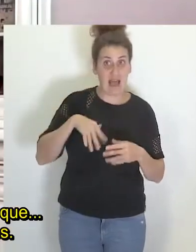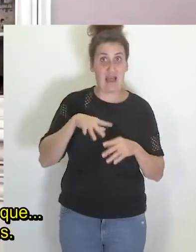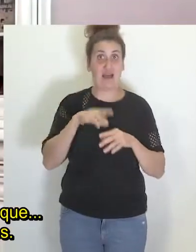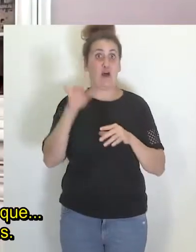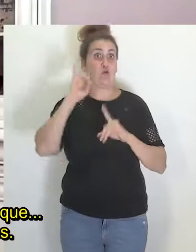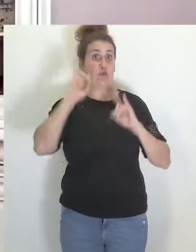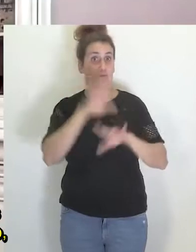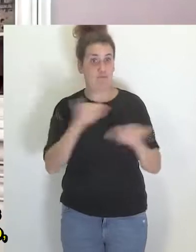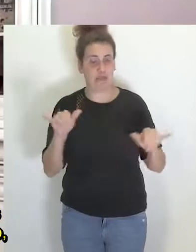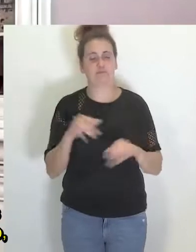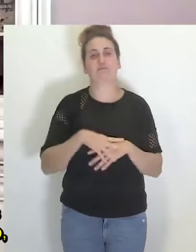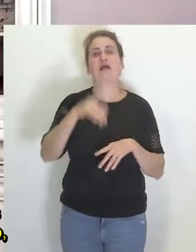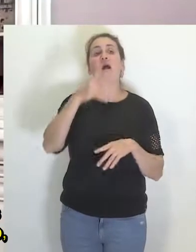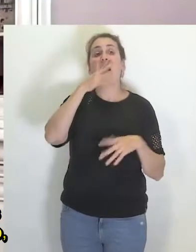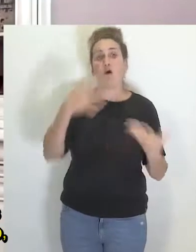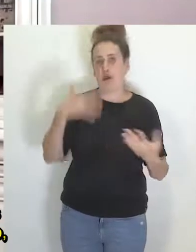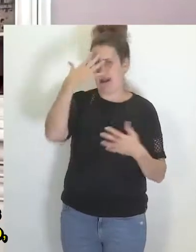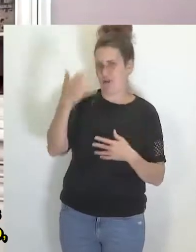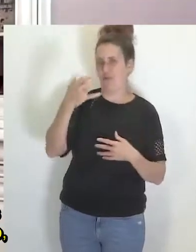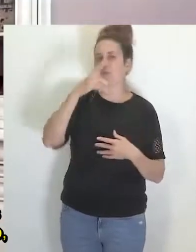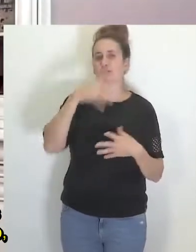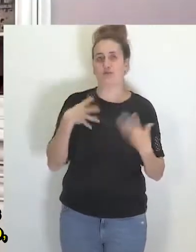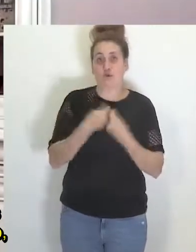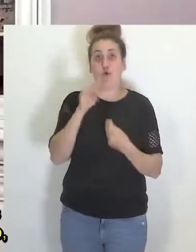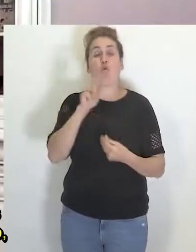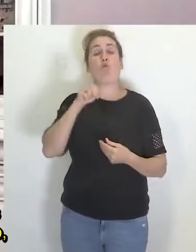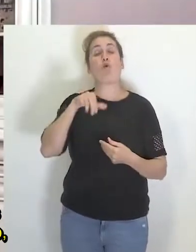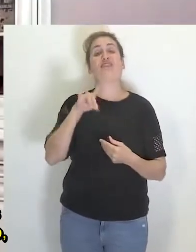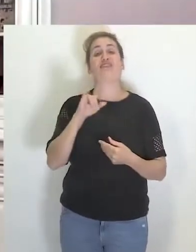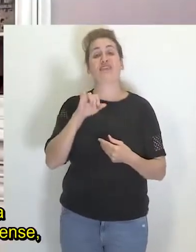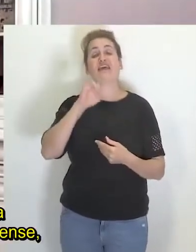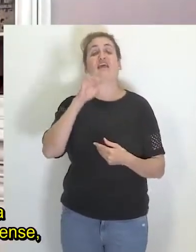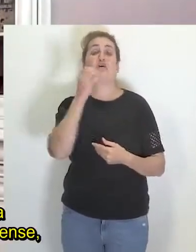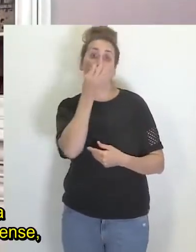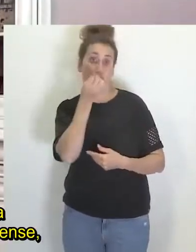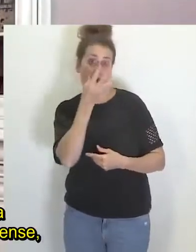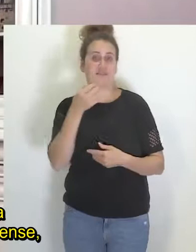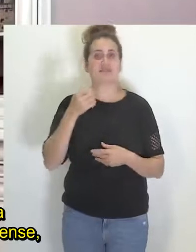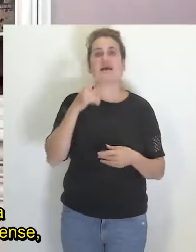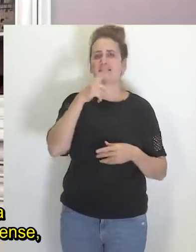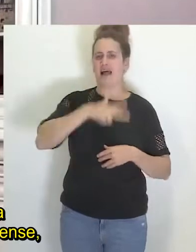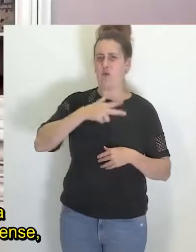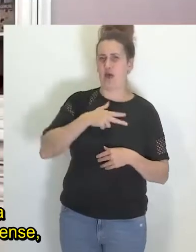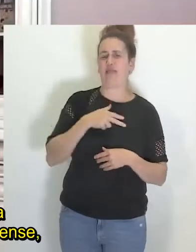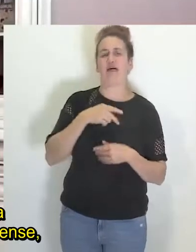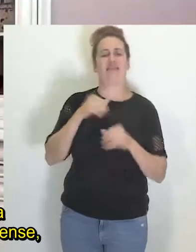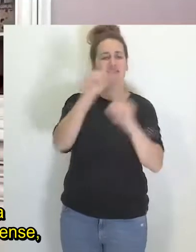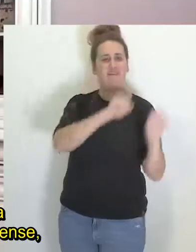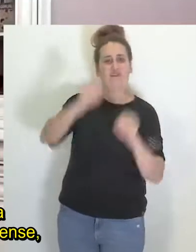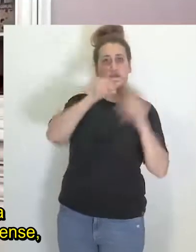que haya ruidos. Recordamos que estamos con Wendy Flores Acevedo, que es abogada, defensora de derechos